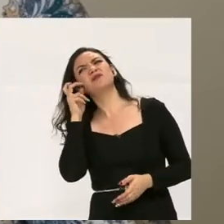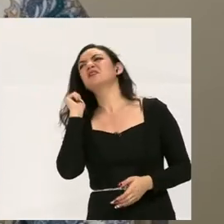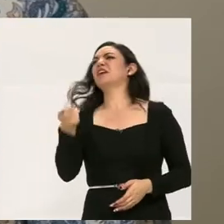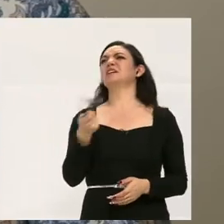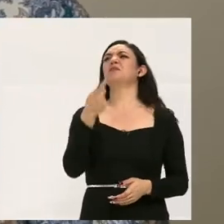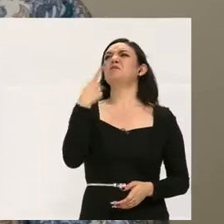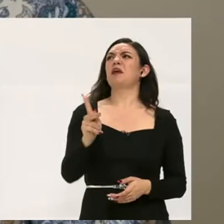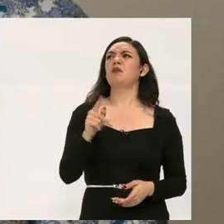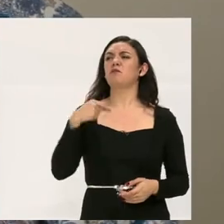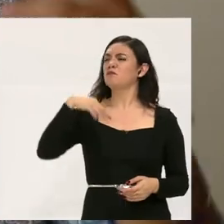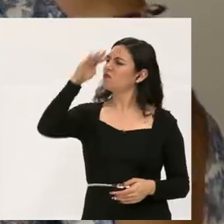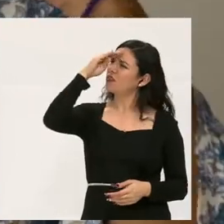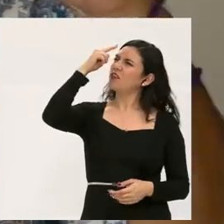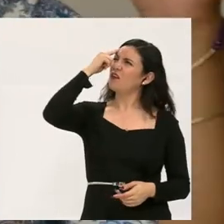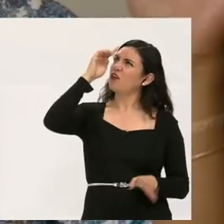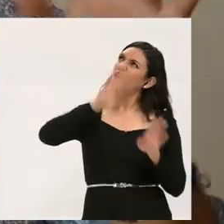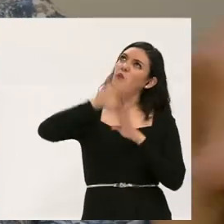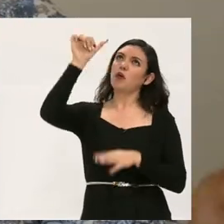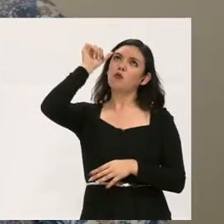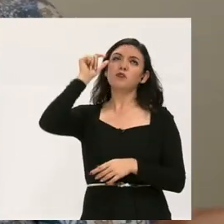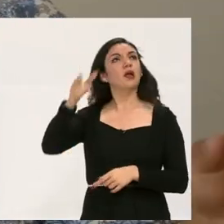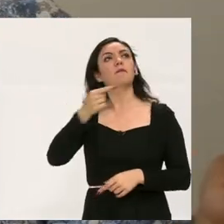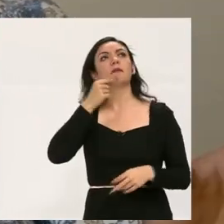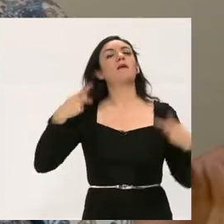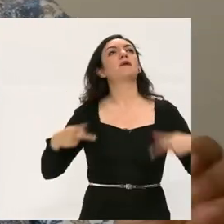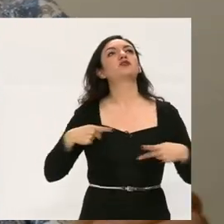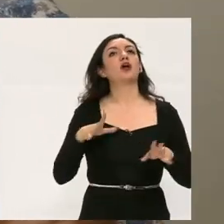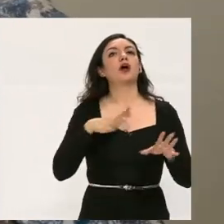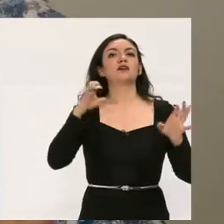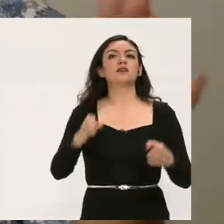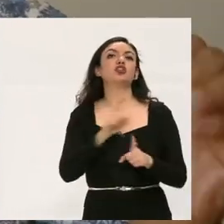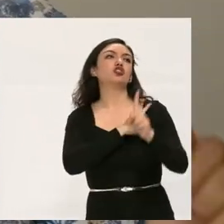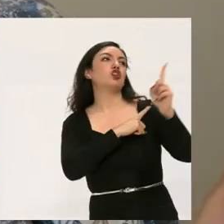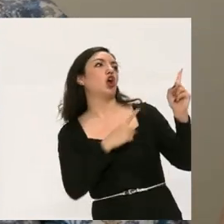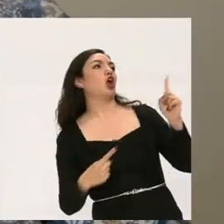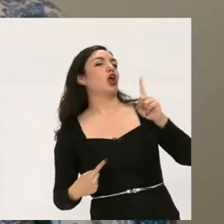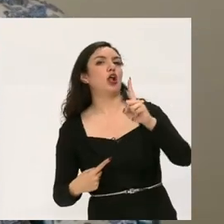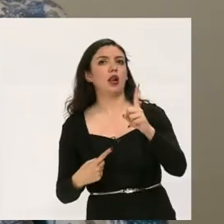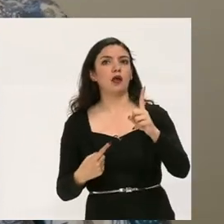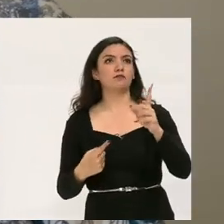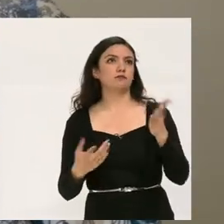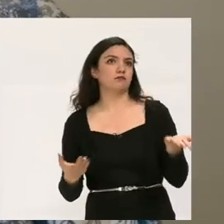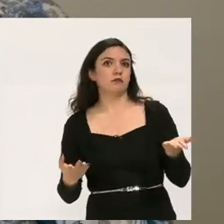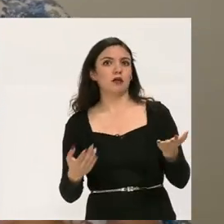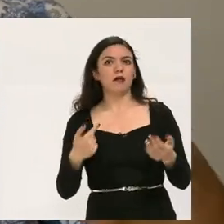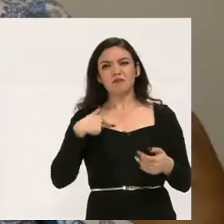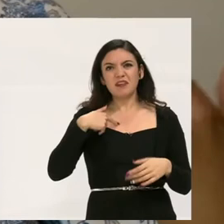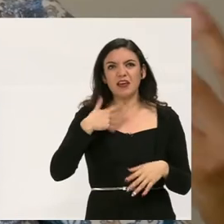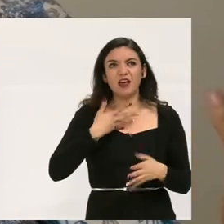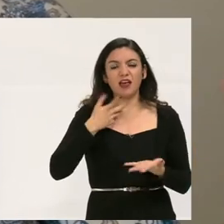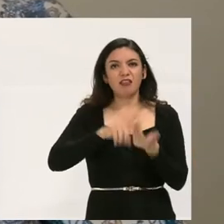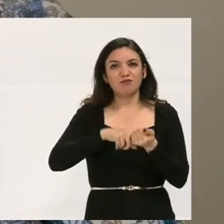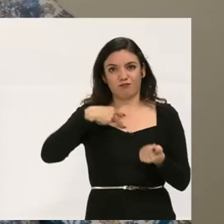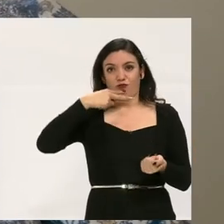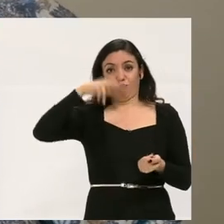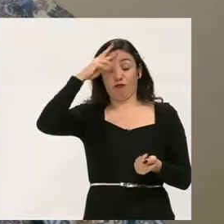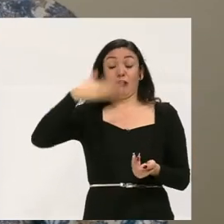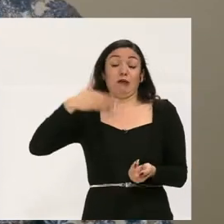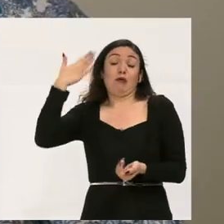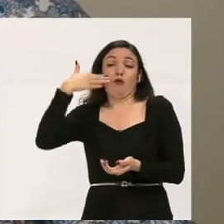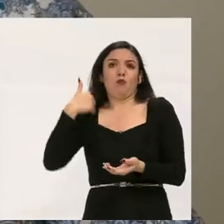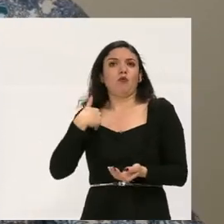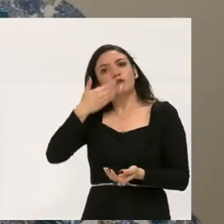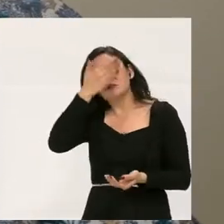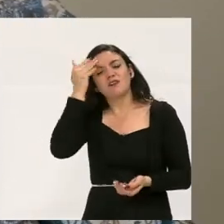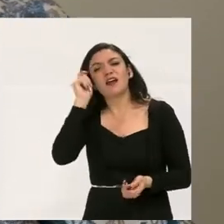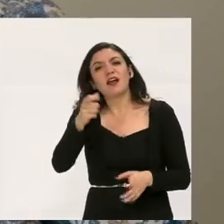escuchaba ahí pero nada más mi mente asociaba autismo hay personas que les gusta estar solas o sea tan tan así era mi ignorancia que